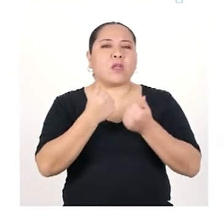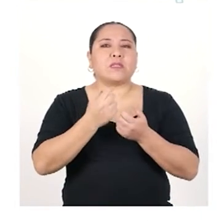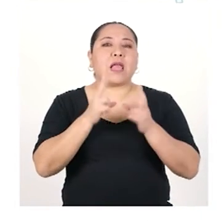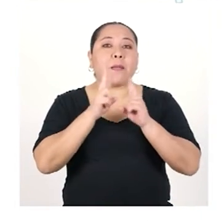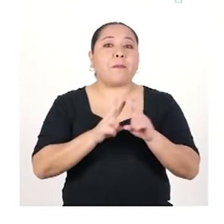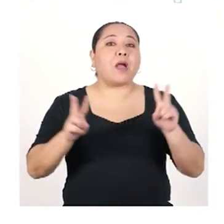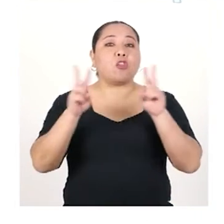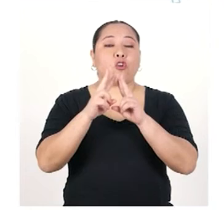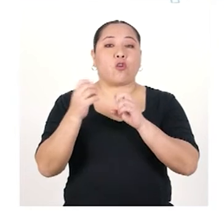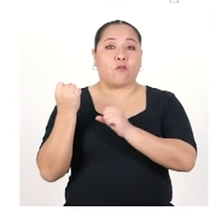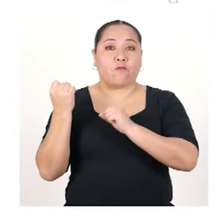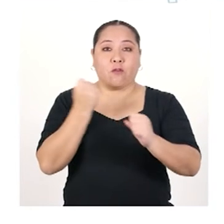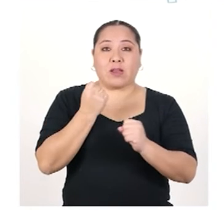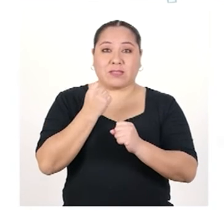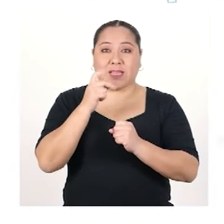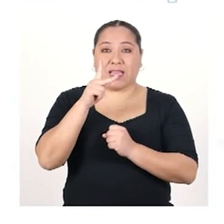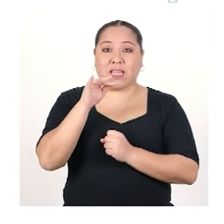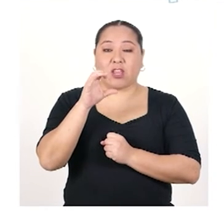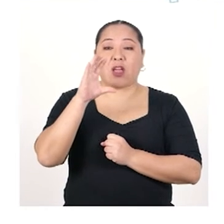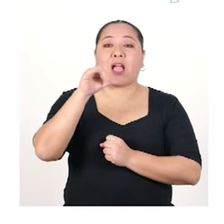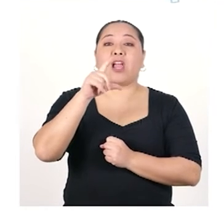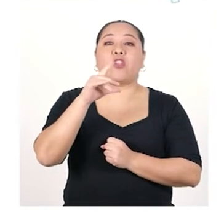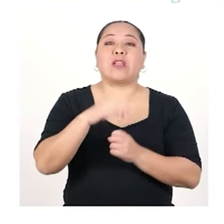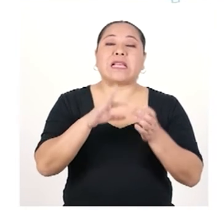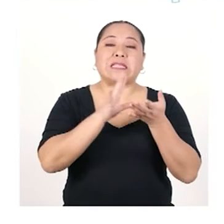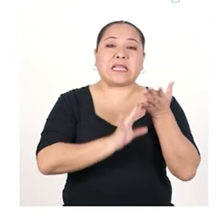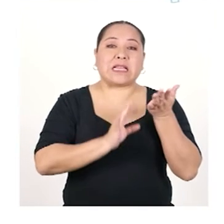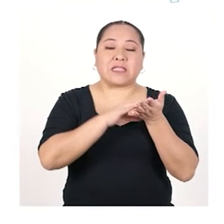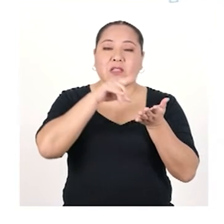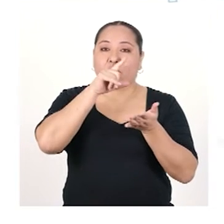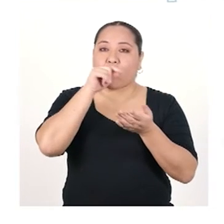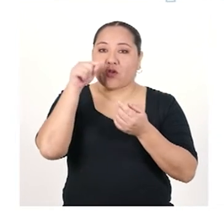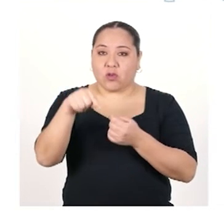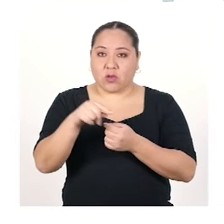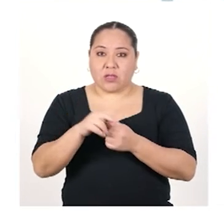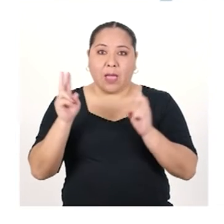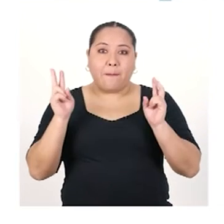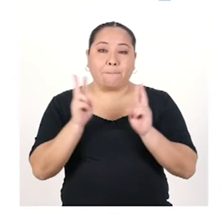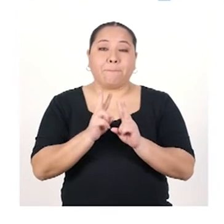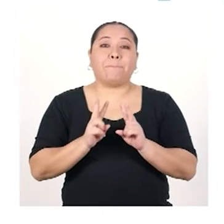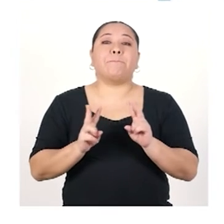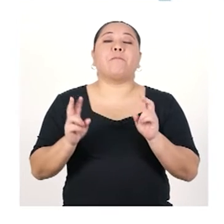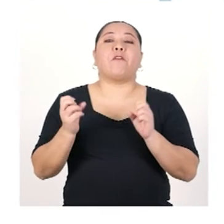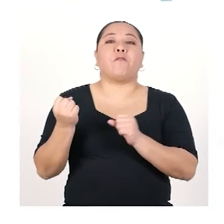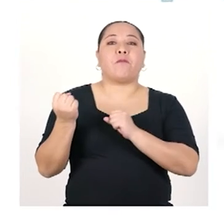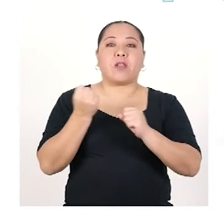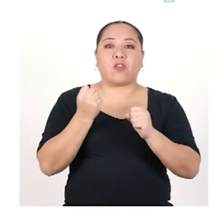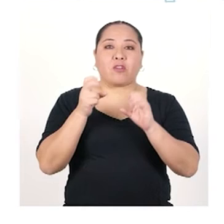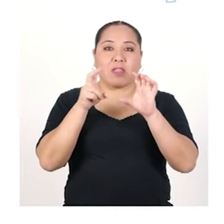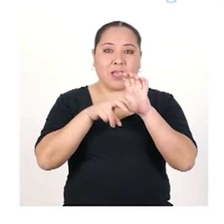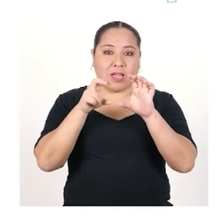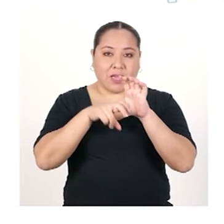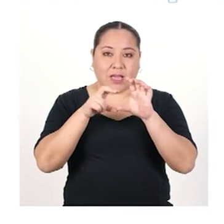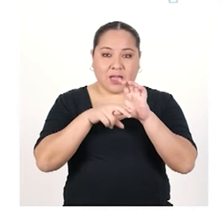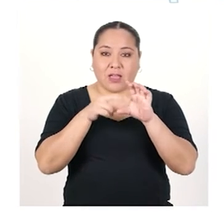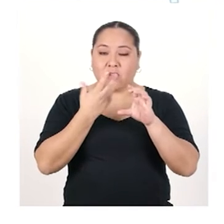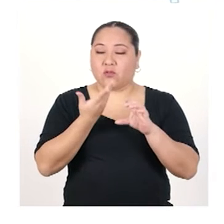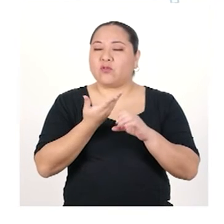del valor energético, kilocalorías, de la sangrecita de pollo es el valor energético de la carne de